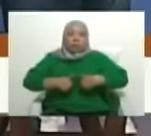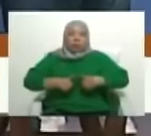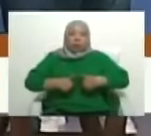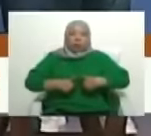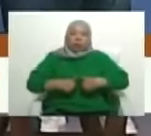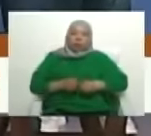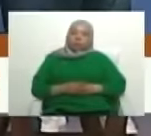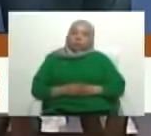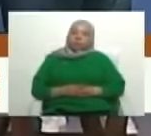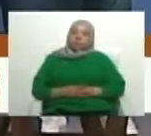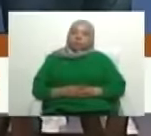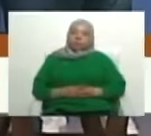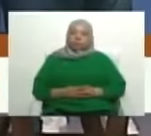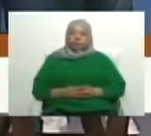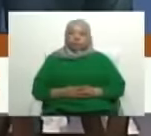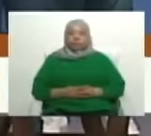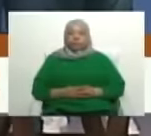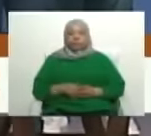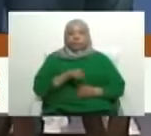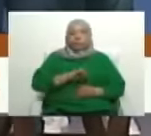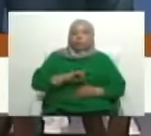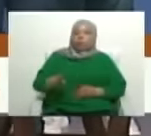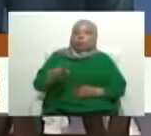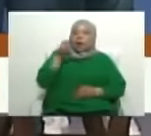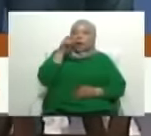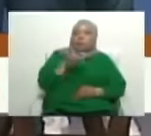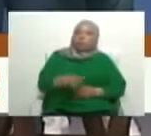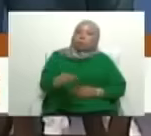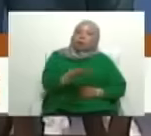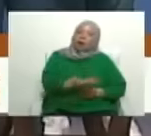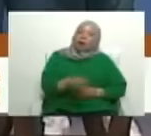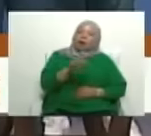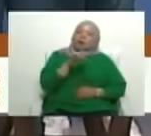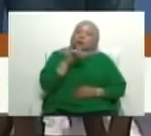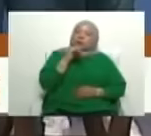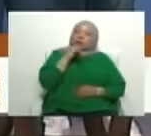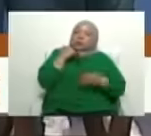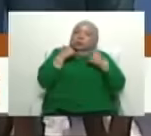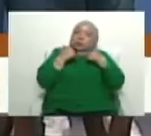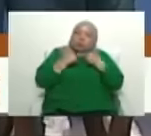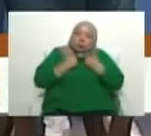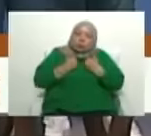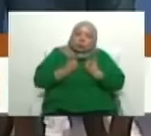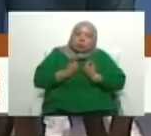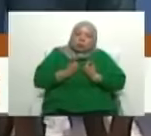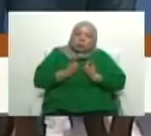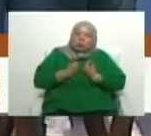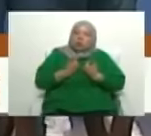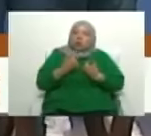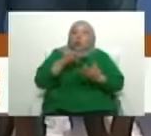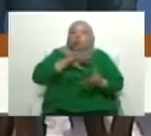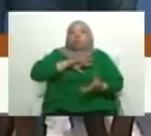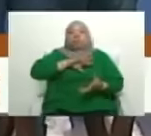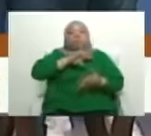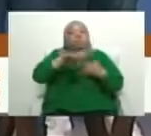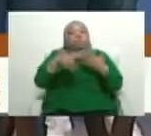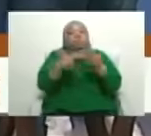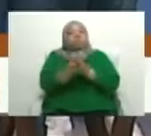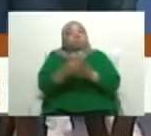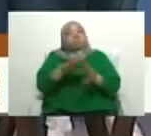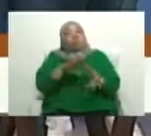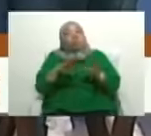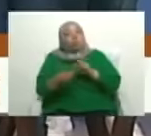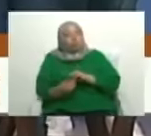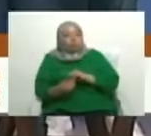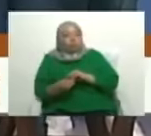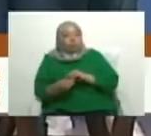que obligara al pueblo de Venezuela a rendirse. Y ocurrió exactamente lo contrario.